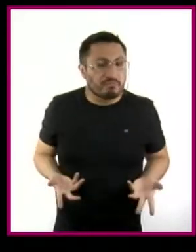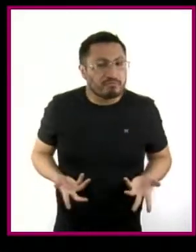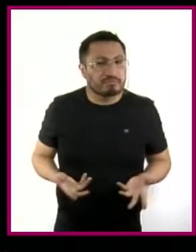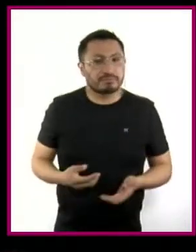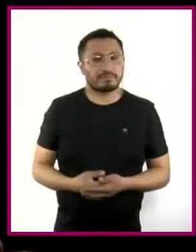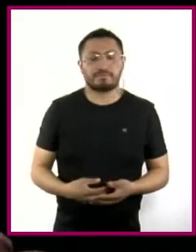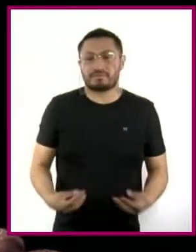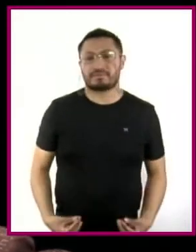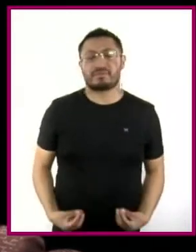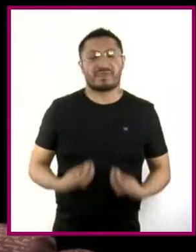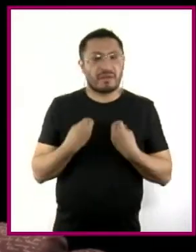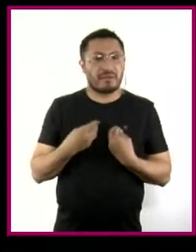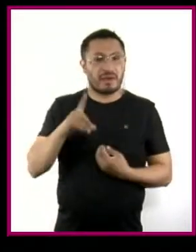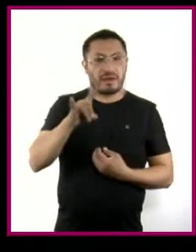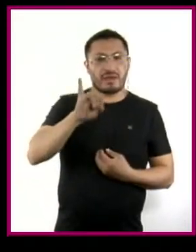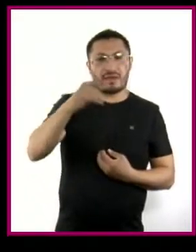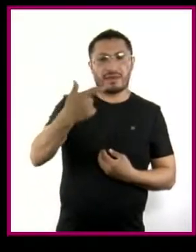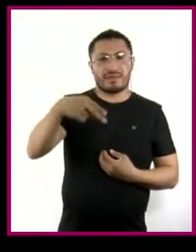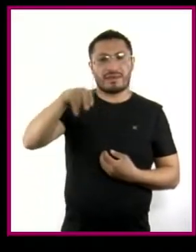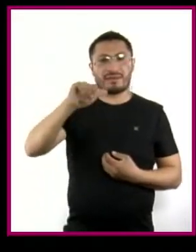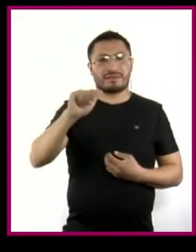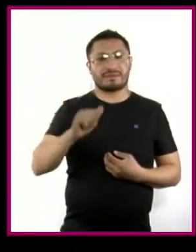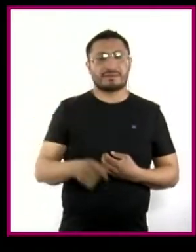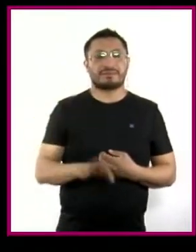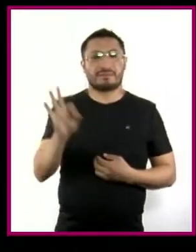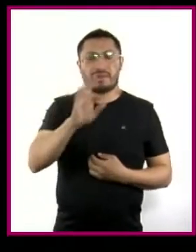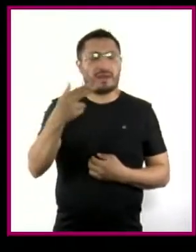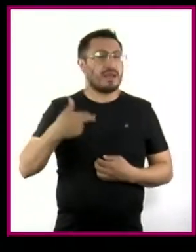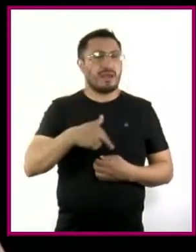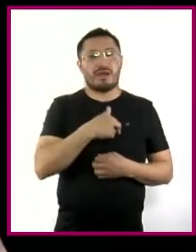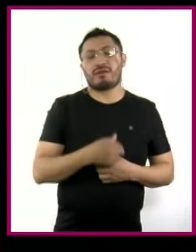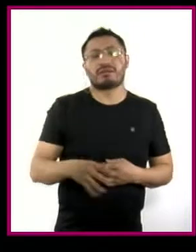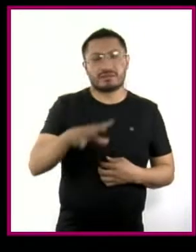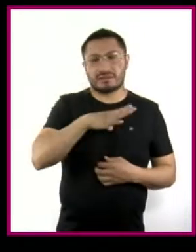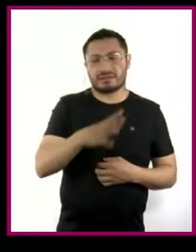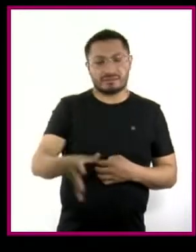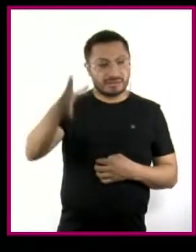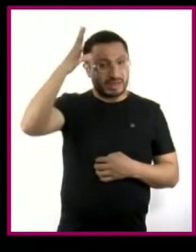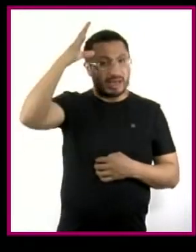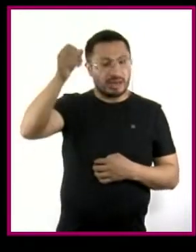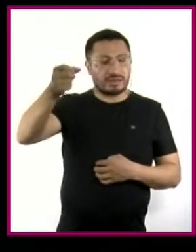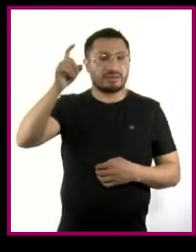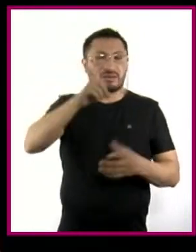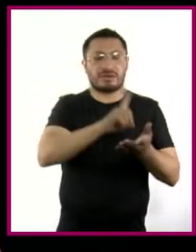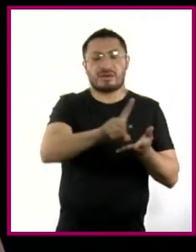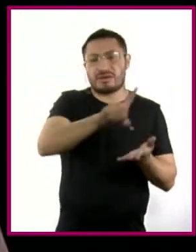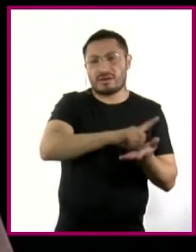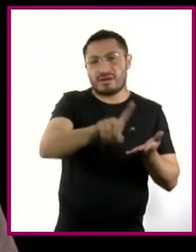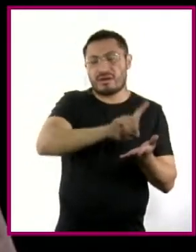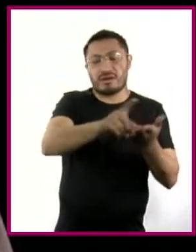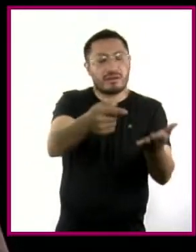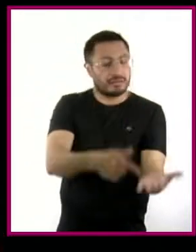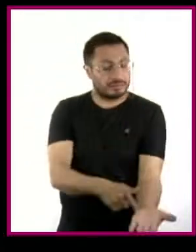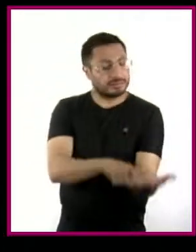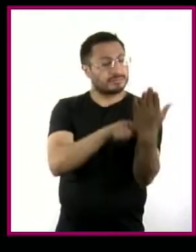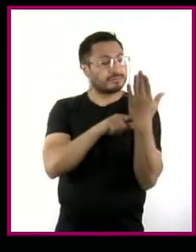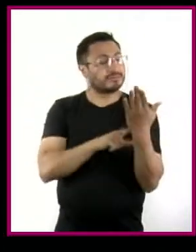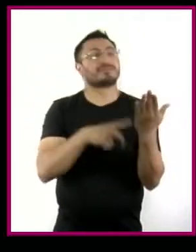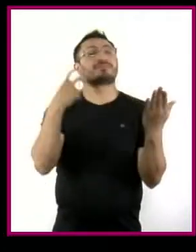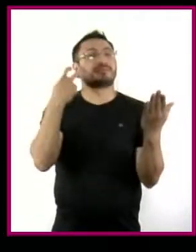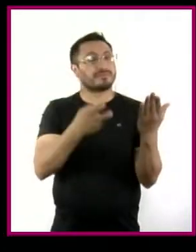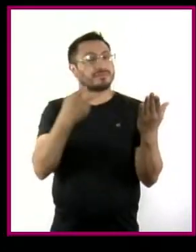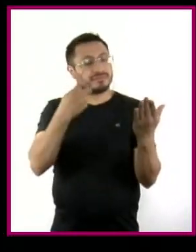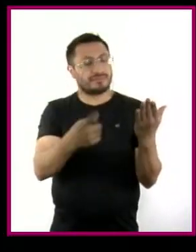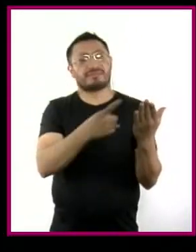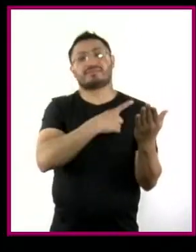una vida digna. Si nos quedamos con las acepciones que nos da la Real Academia de la Lengua Española, tendríamos